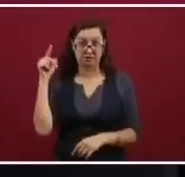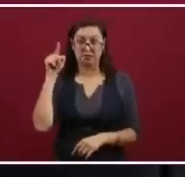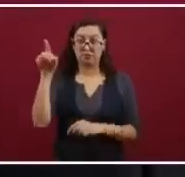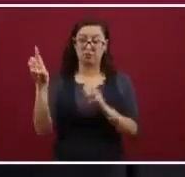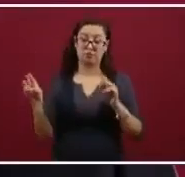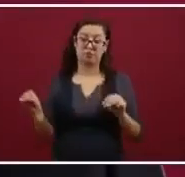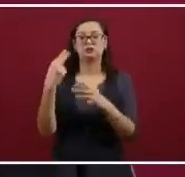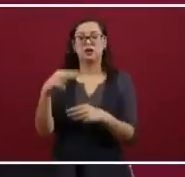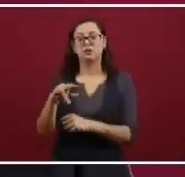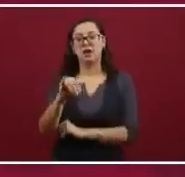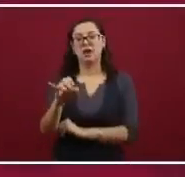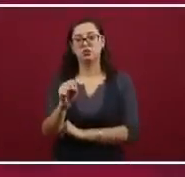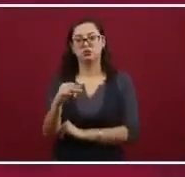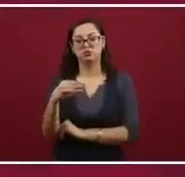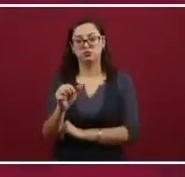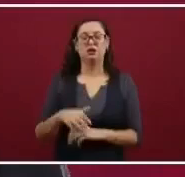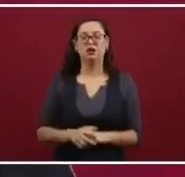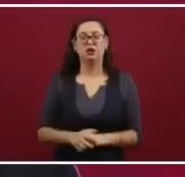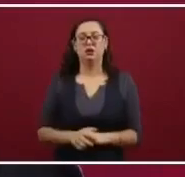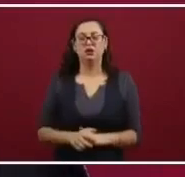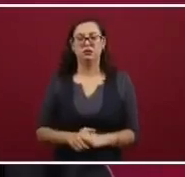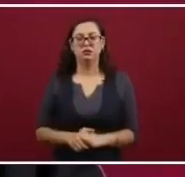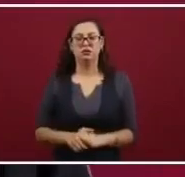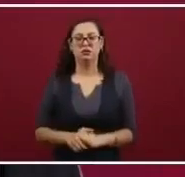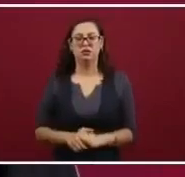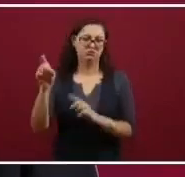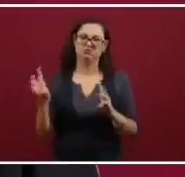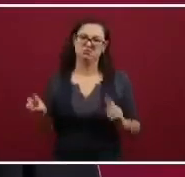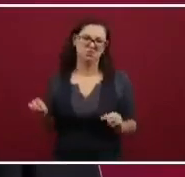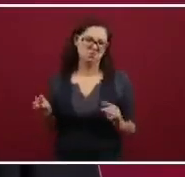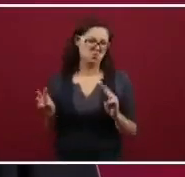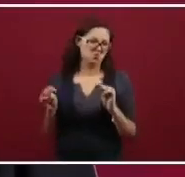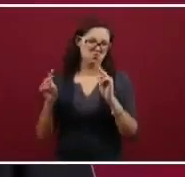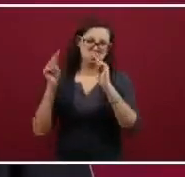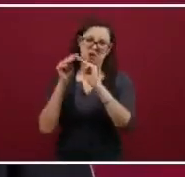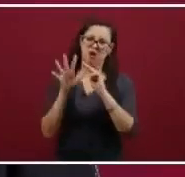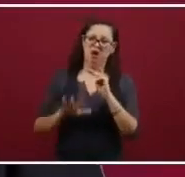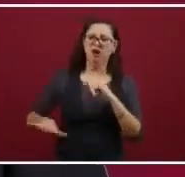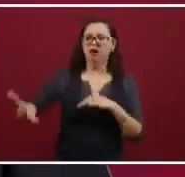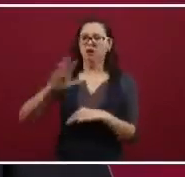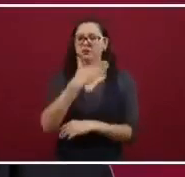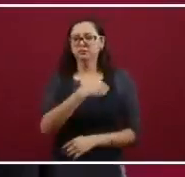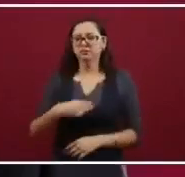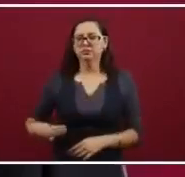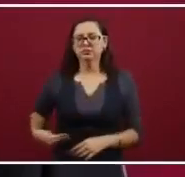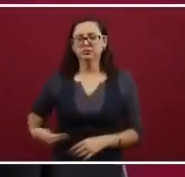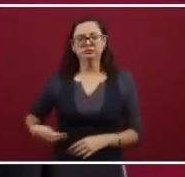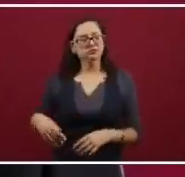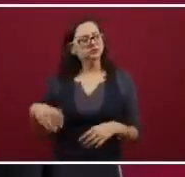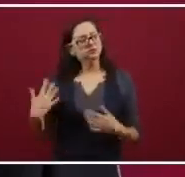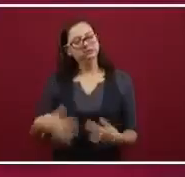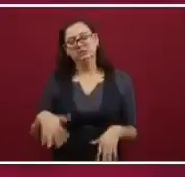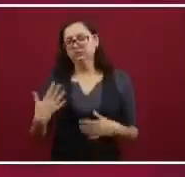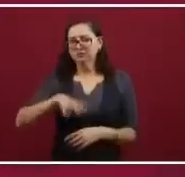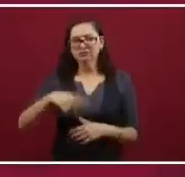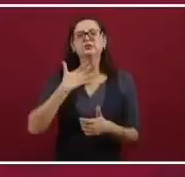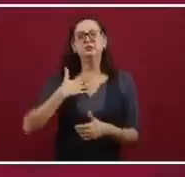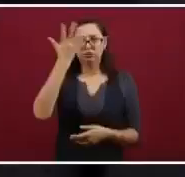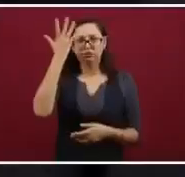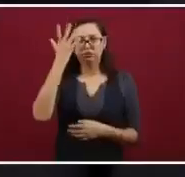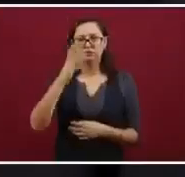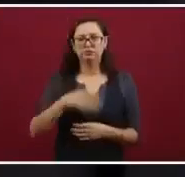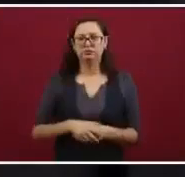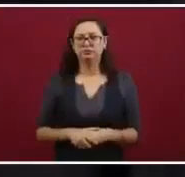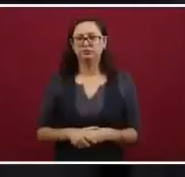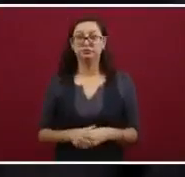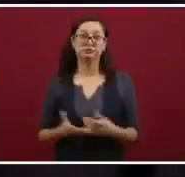en Jesús María, en Nayarit, allá en la sierra, me decía el presidente municipal que les costaba muy cara la gasolina, porque ahí,